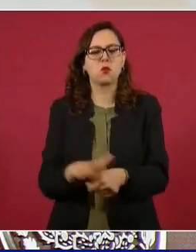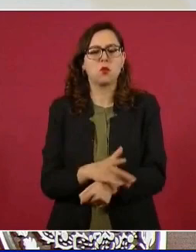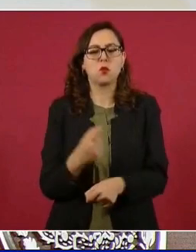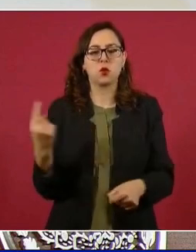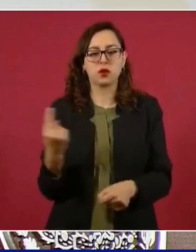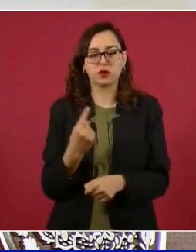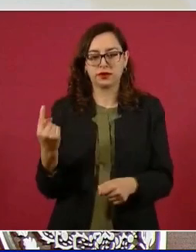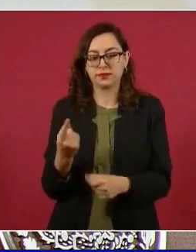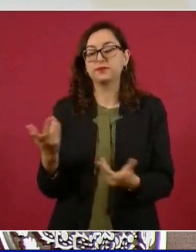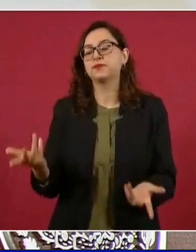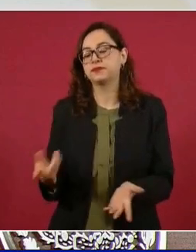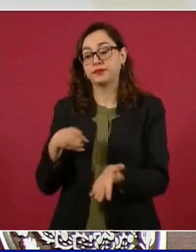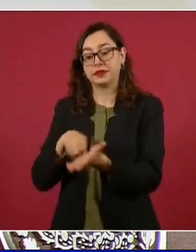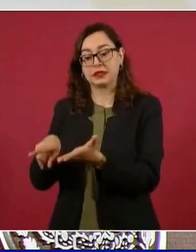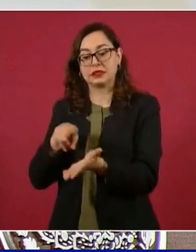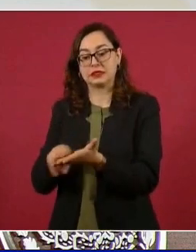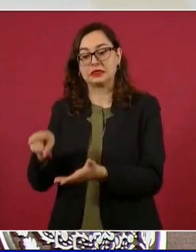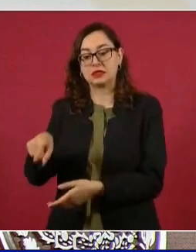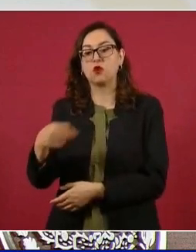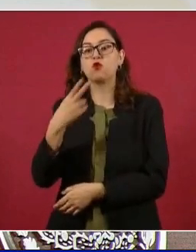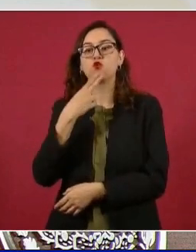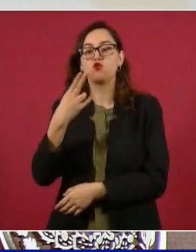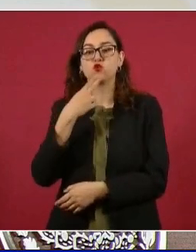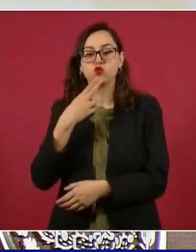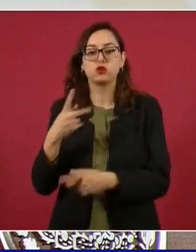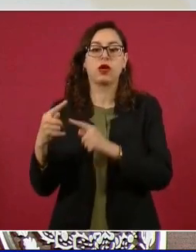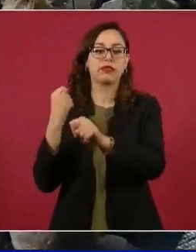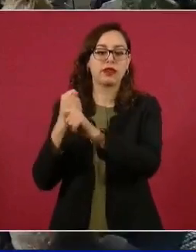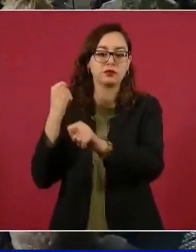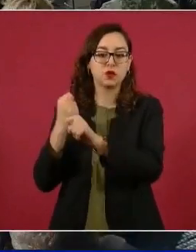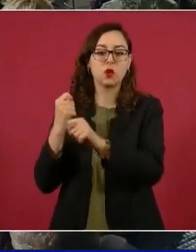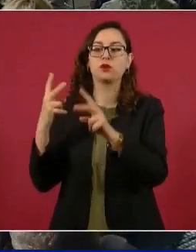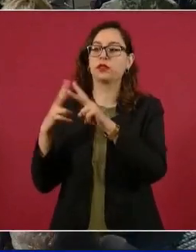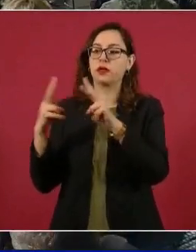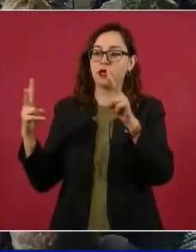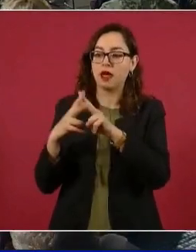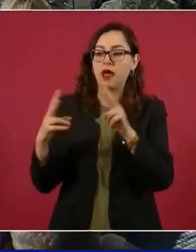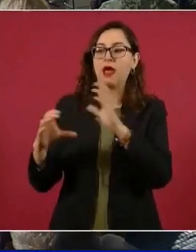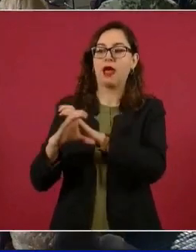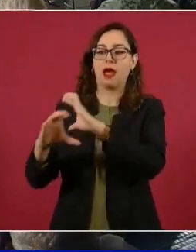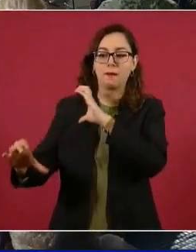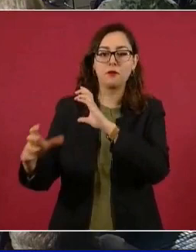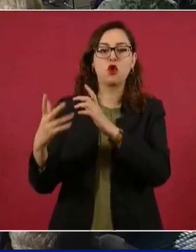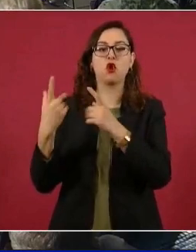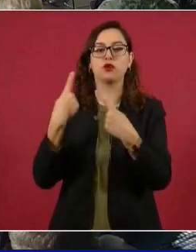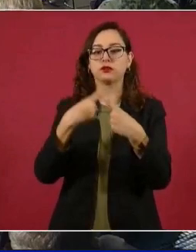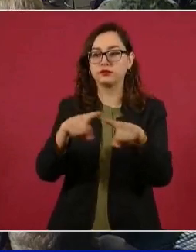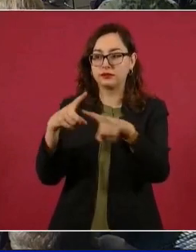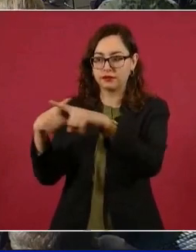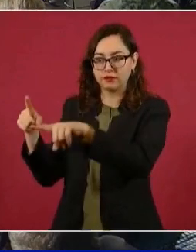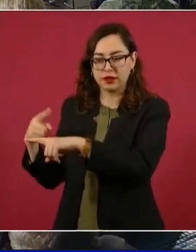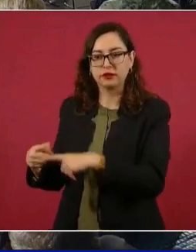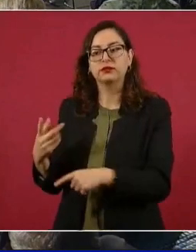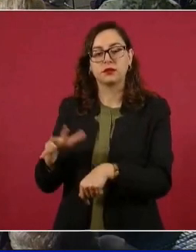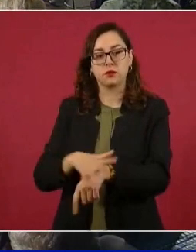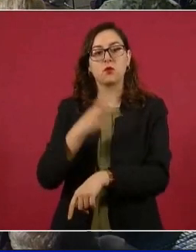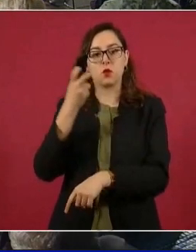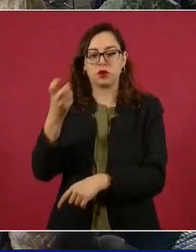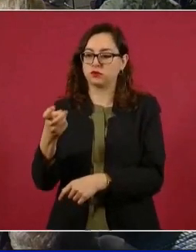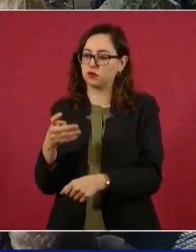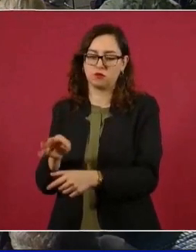en otros precios porque es el combustible más utilizado en el transporte y en la industria. Seguimos